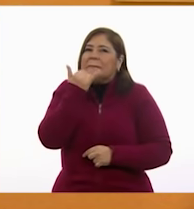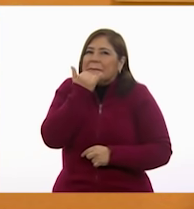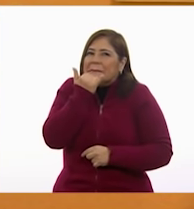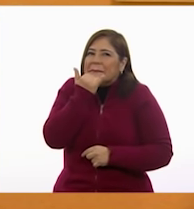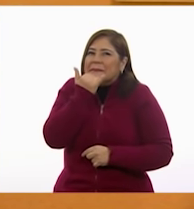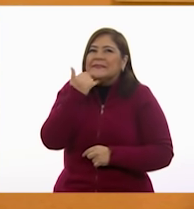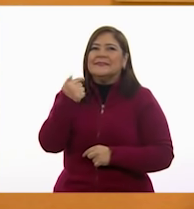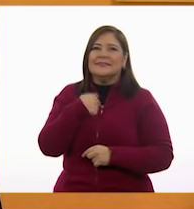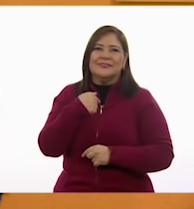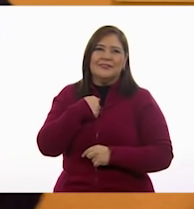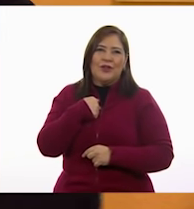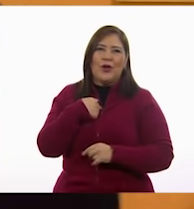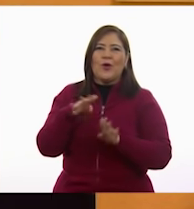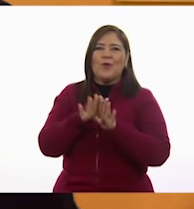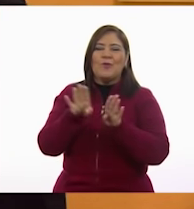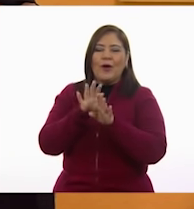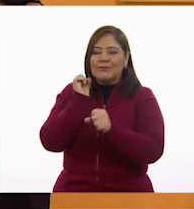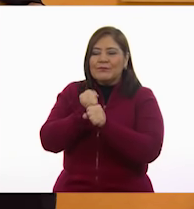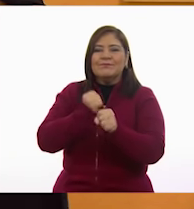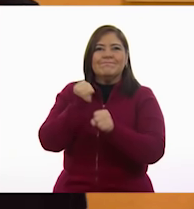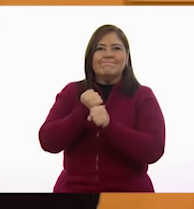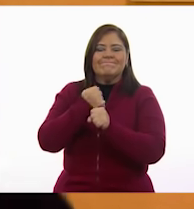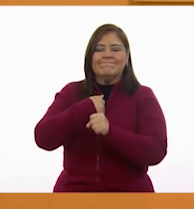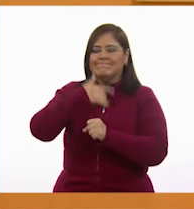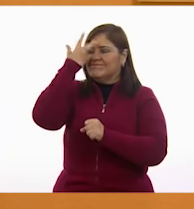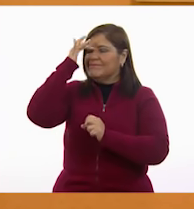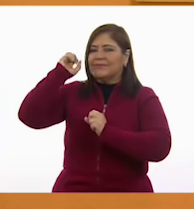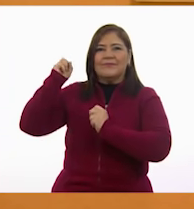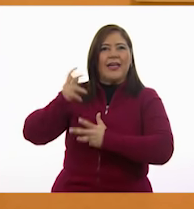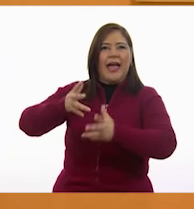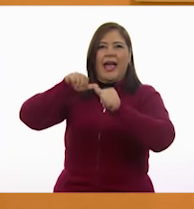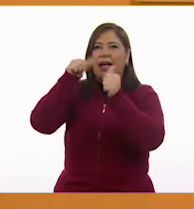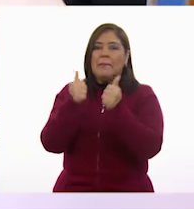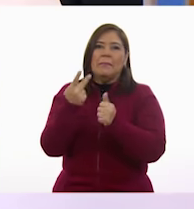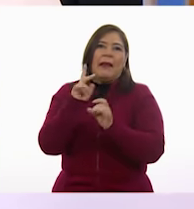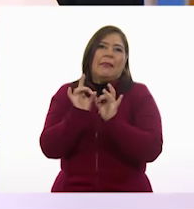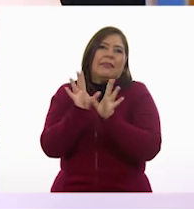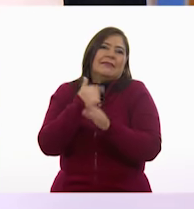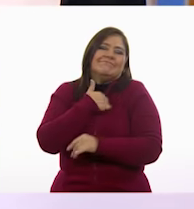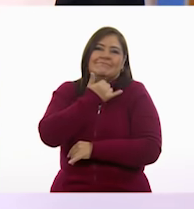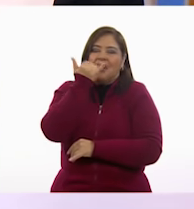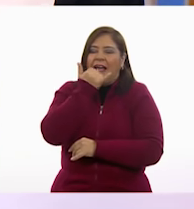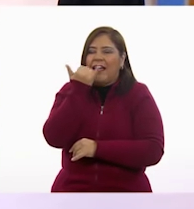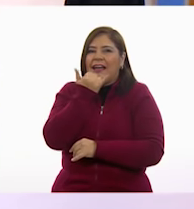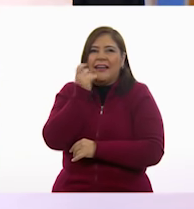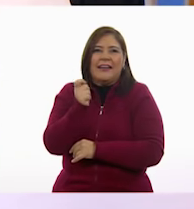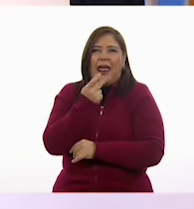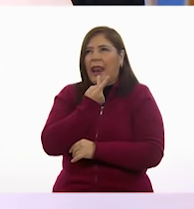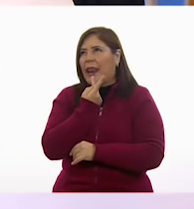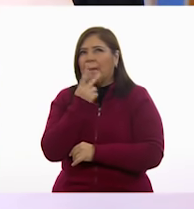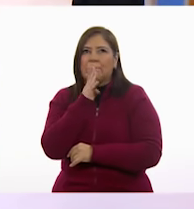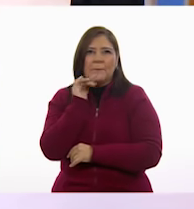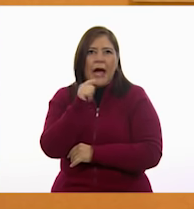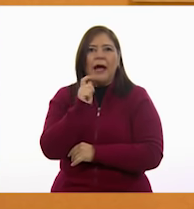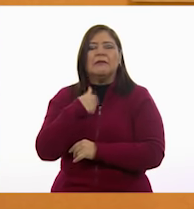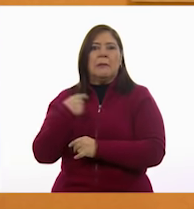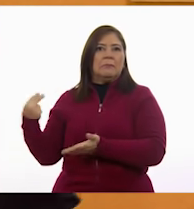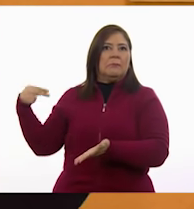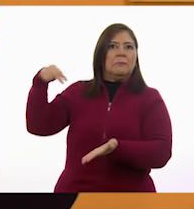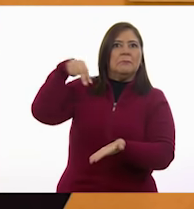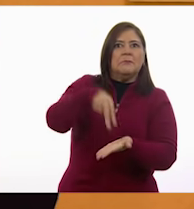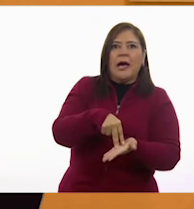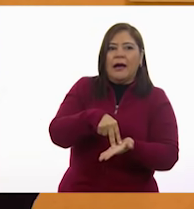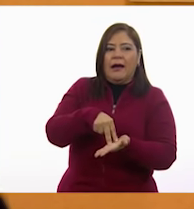estoy practicando mi magia de arte, pero creo que me equivoqué. Hice un conjuro mal. Me pasé a este salón y no